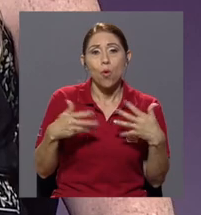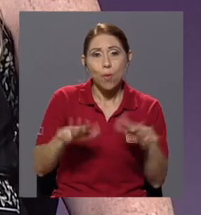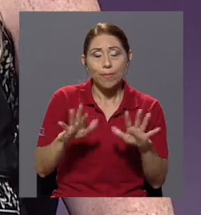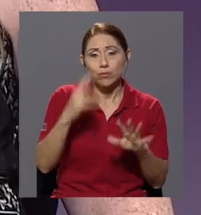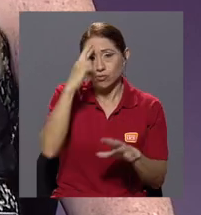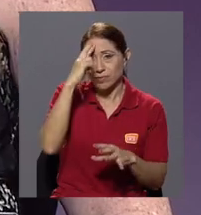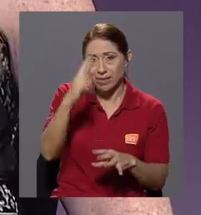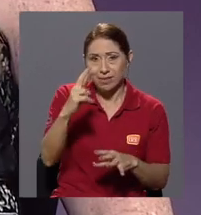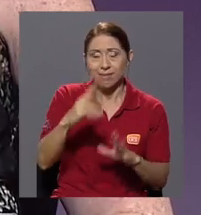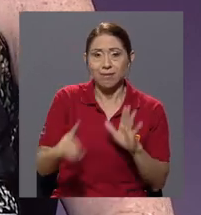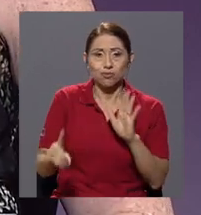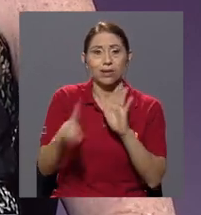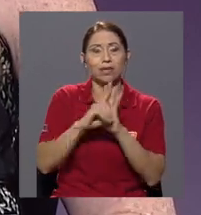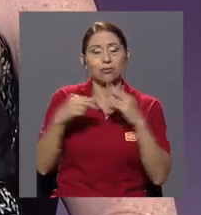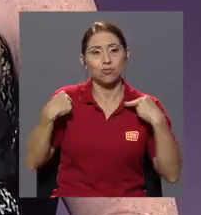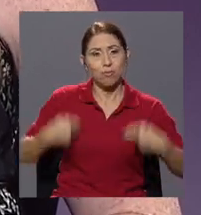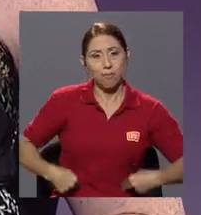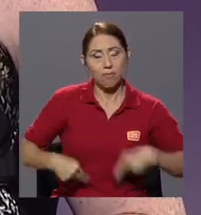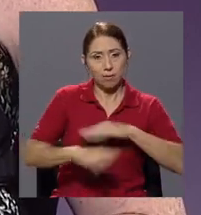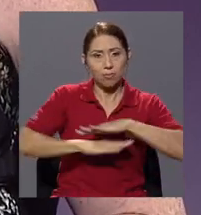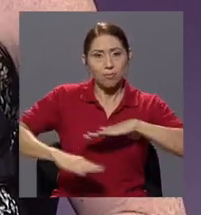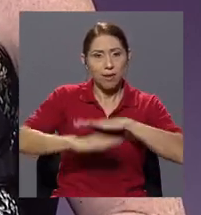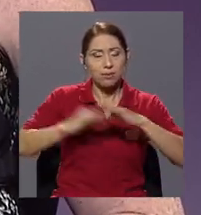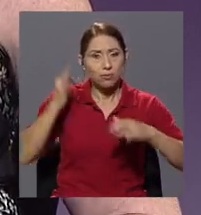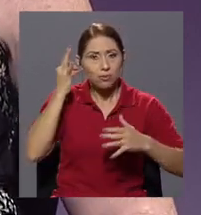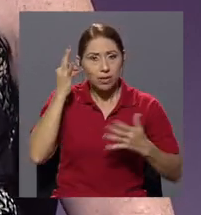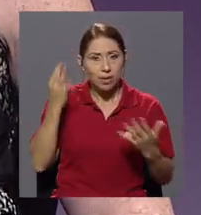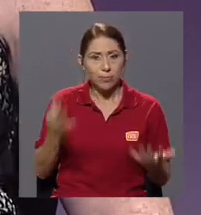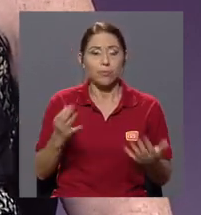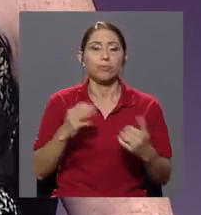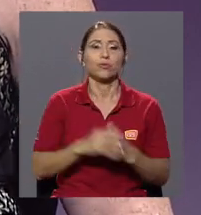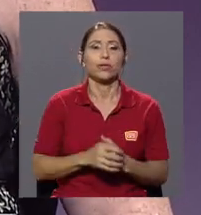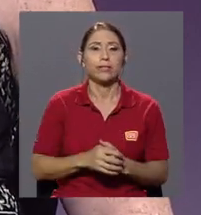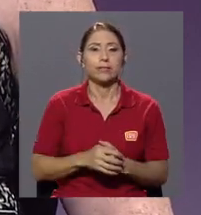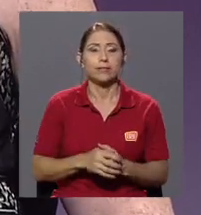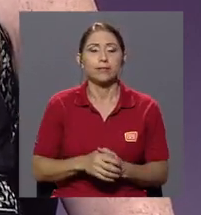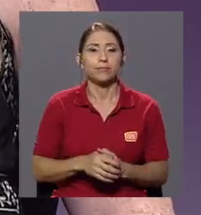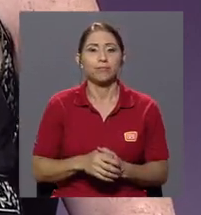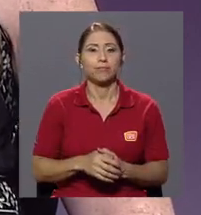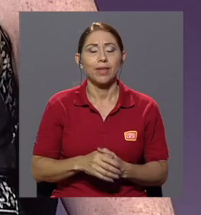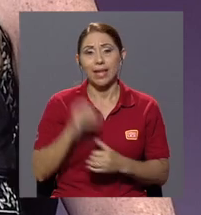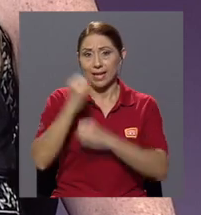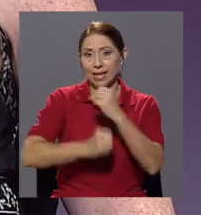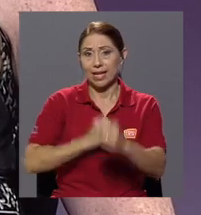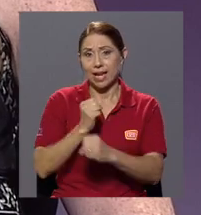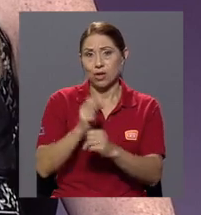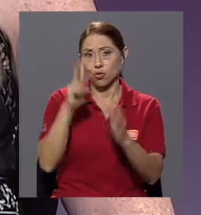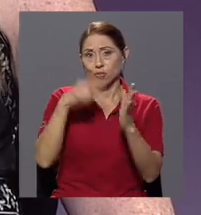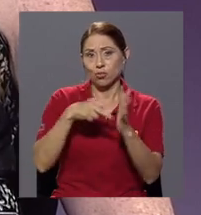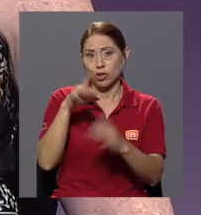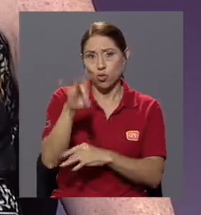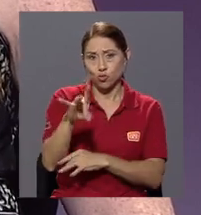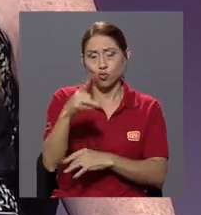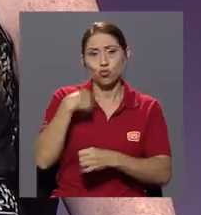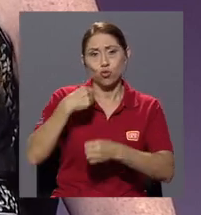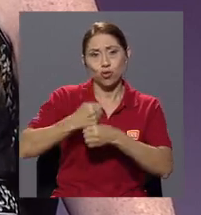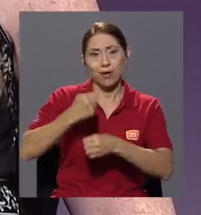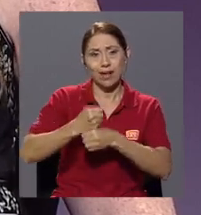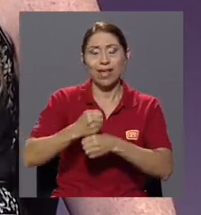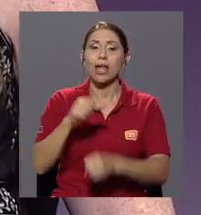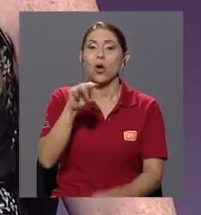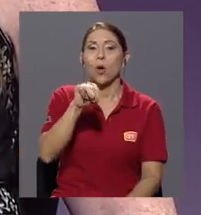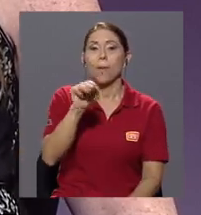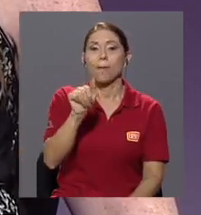por lo menos respetar los derechos humanos básicos de la mujer en el 2008